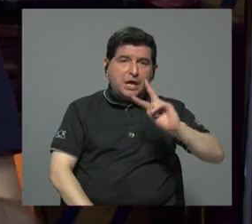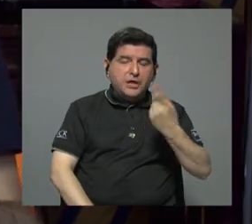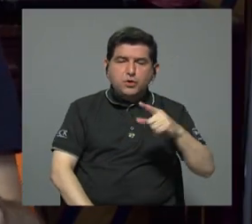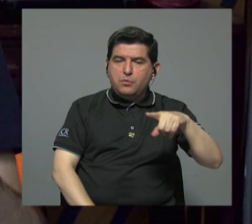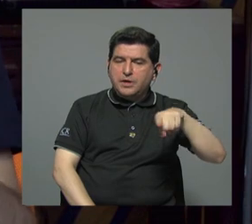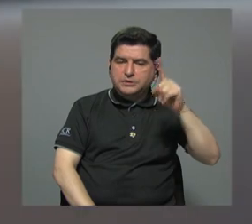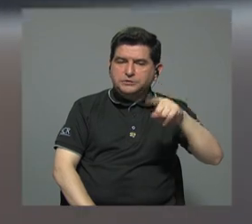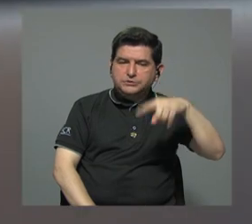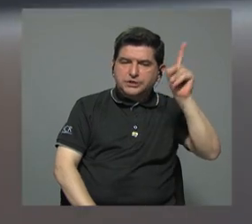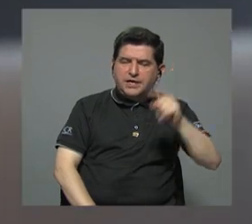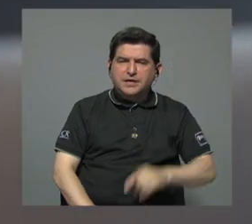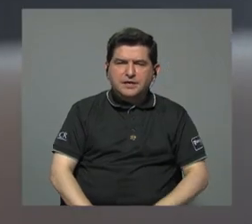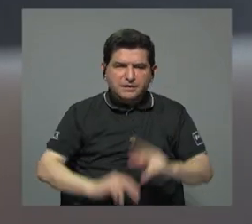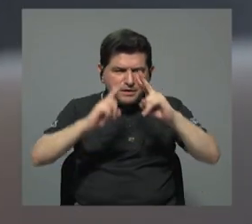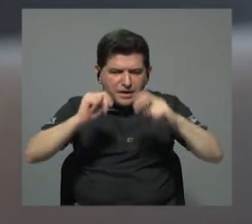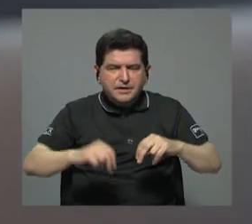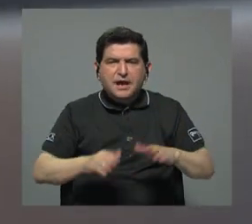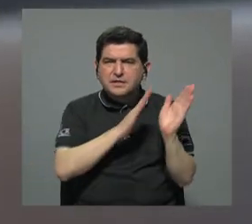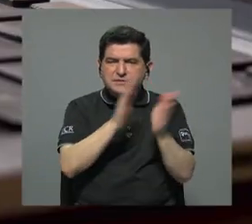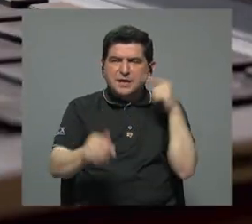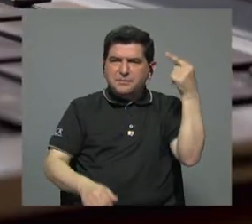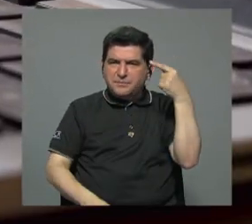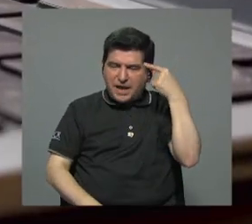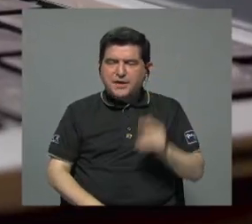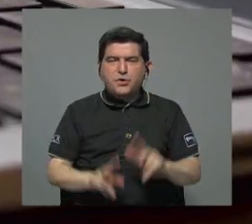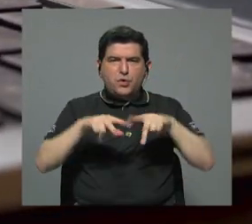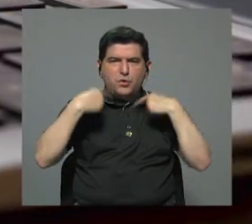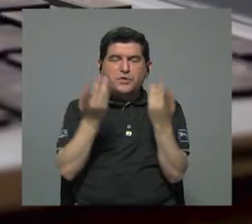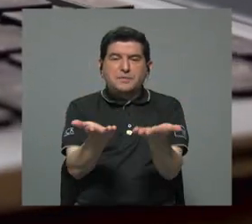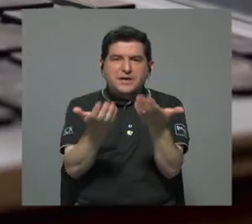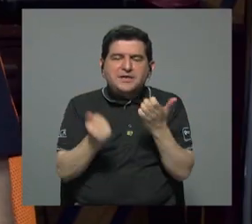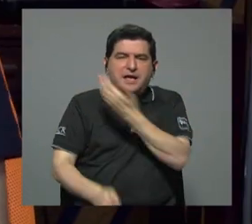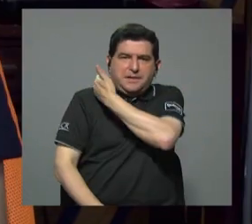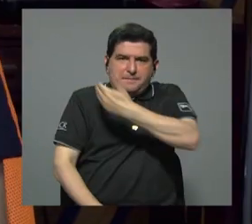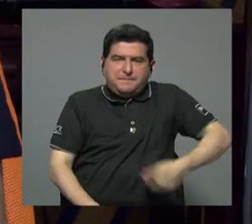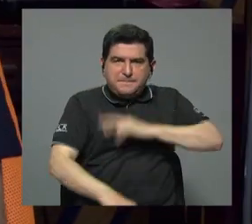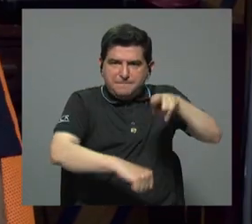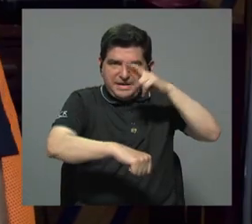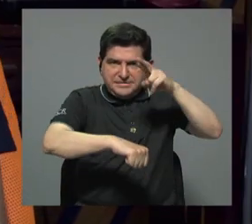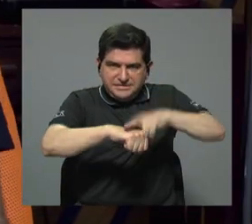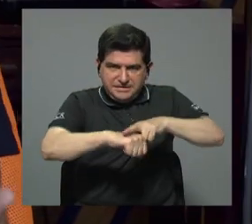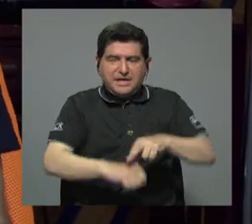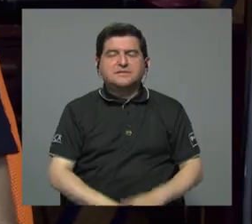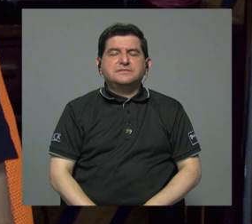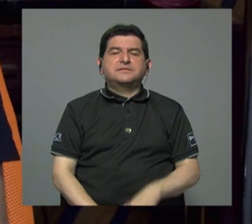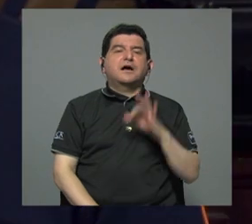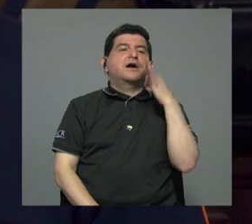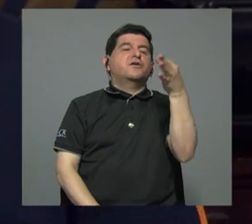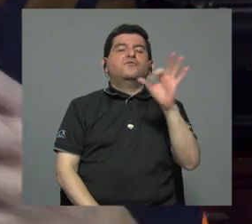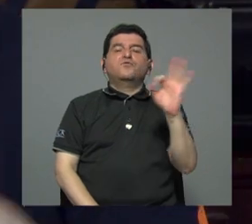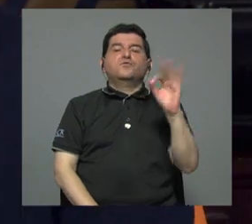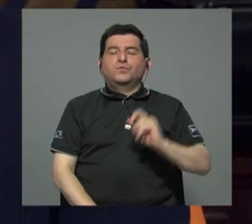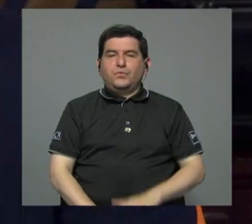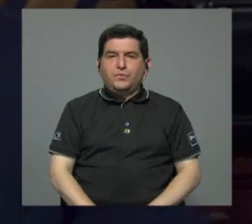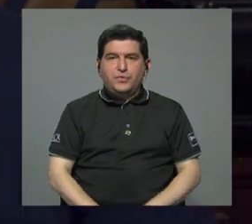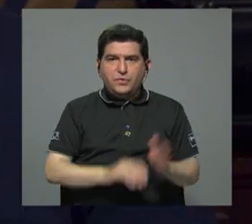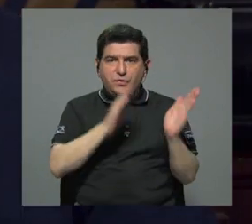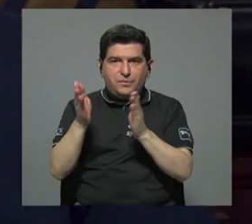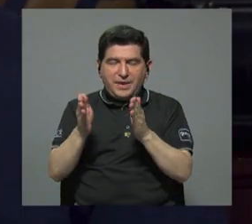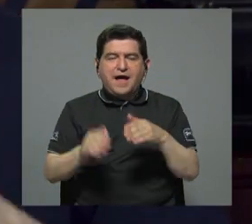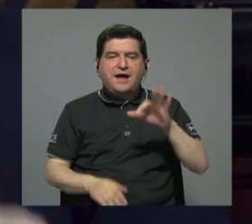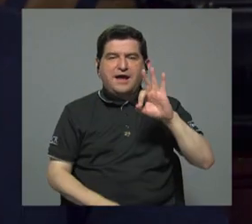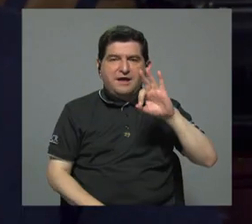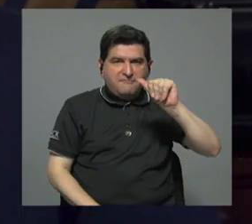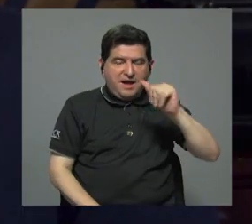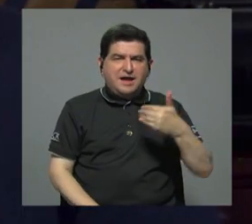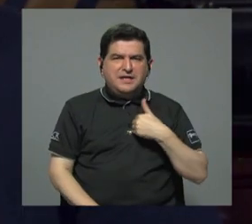estamos revisando los planes de gobierno de los partidos que buscarán la presidencia de la república en febrero próximo el plan del frente amplio